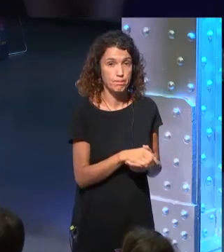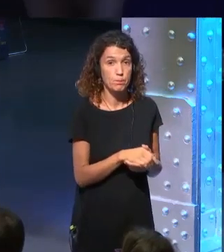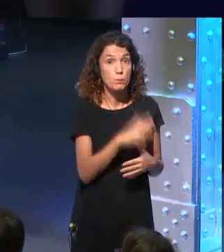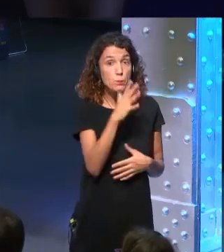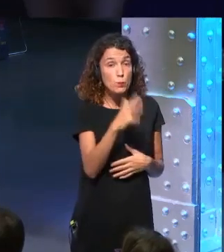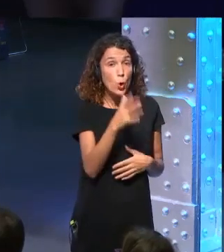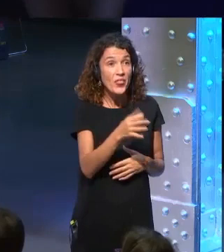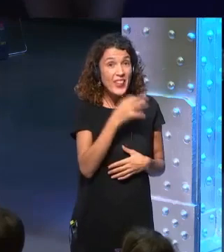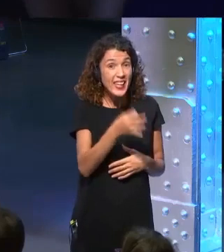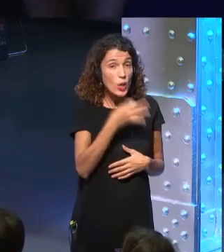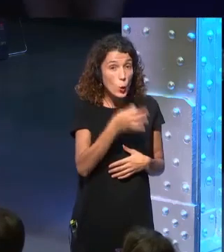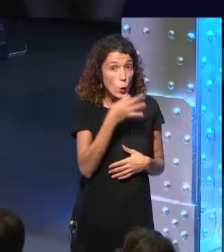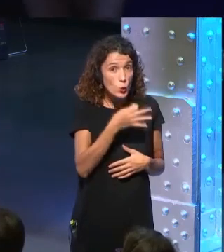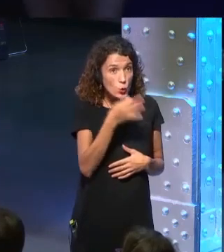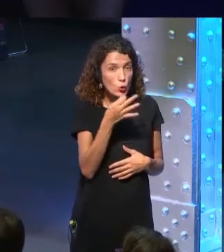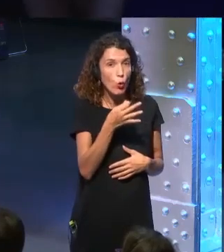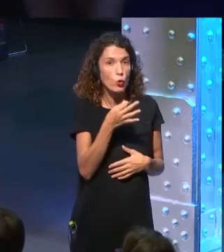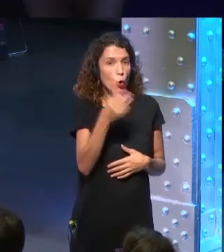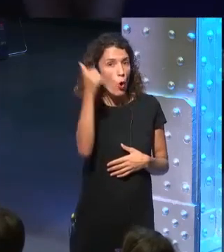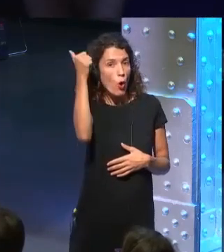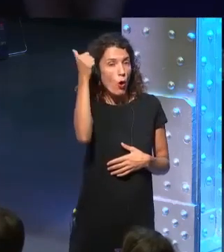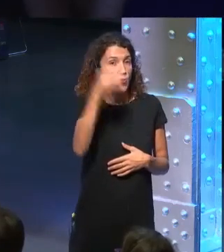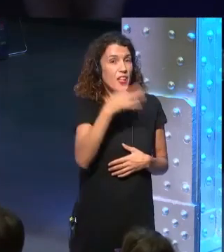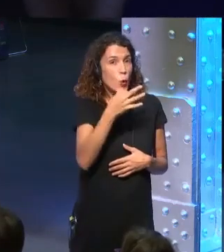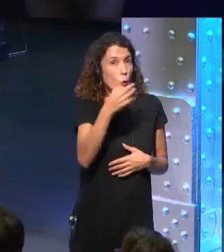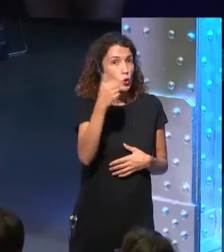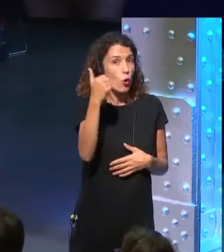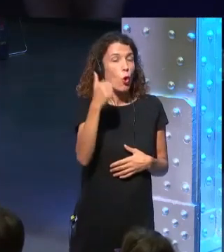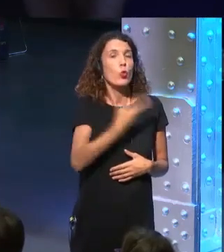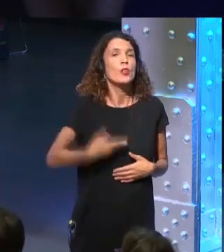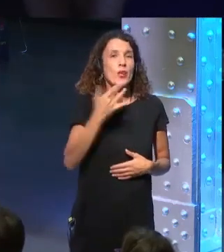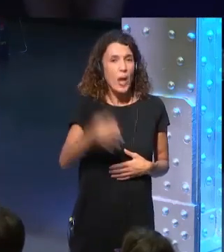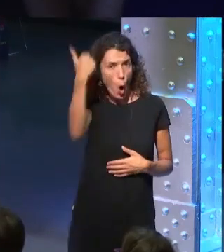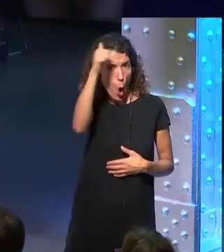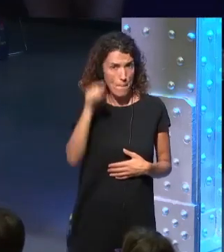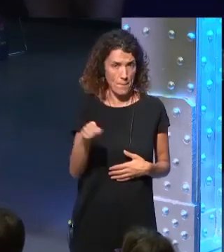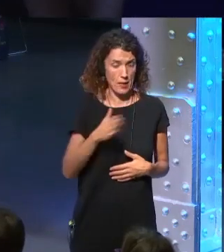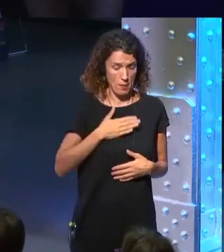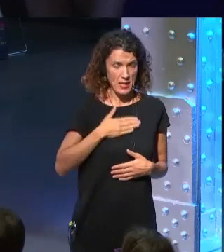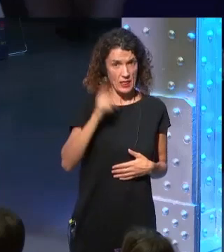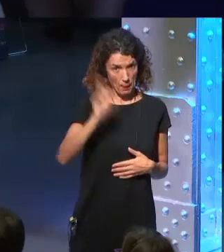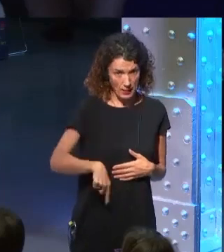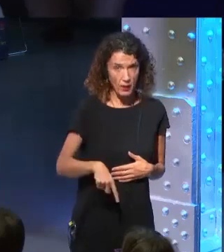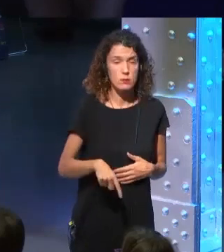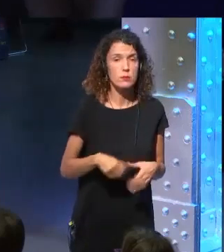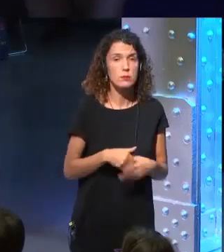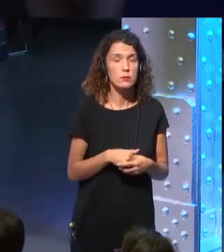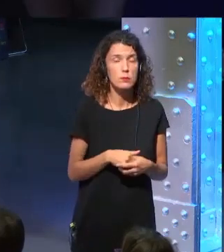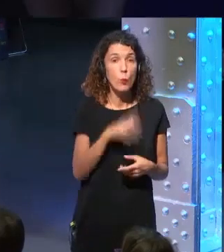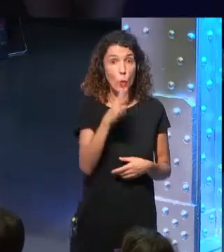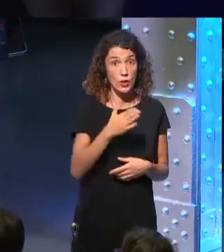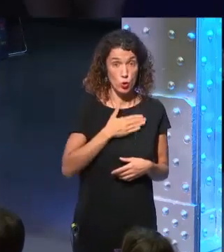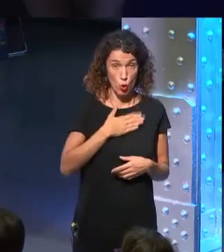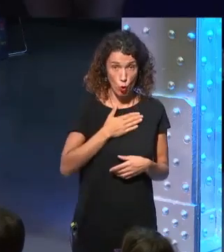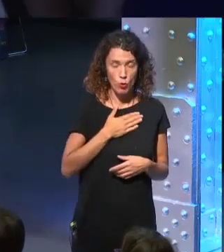porque el discurso es parte de los hombres, de todos los hombres y de mí especialmente, porque